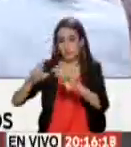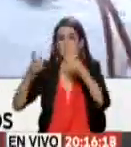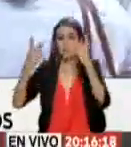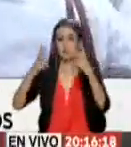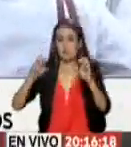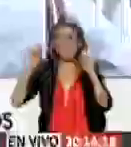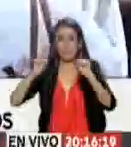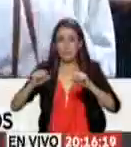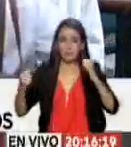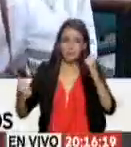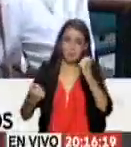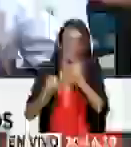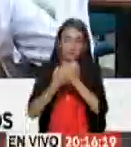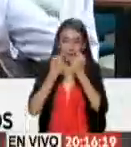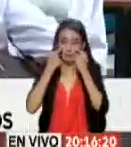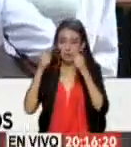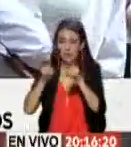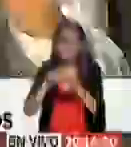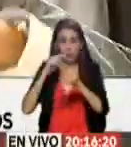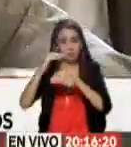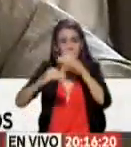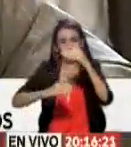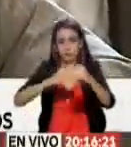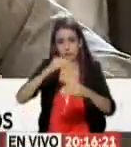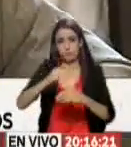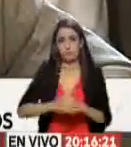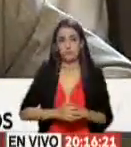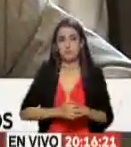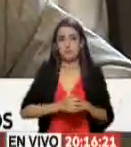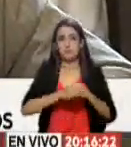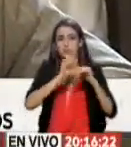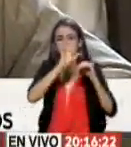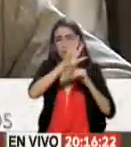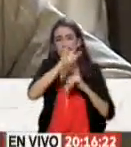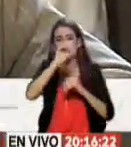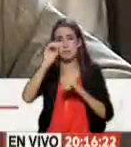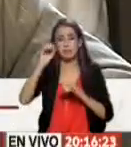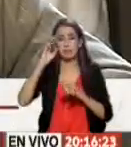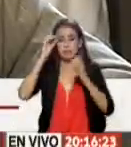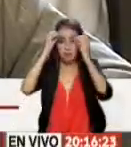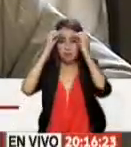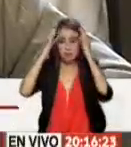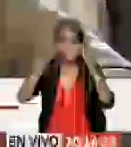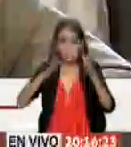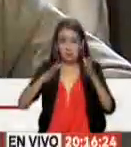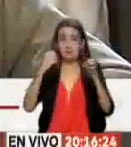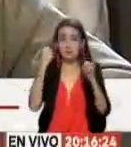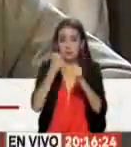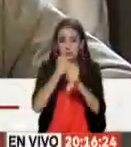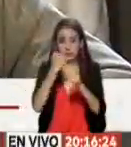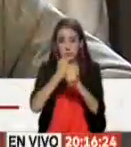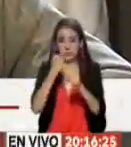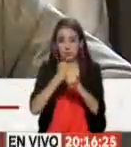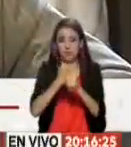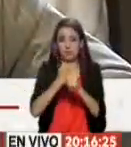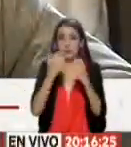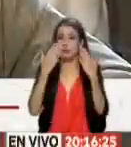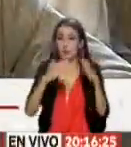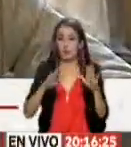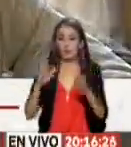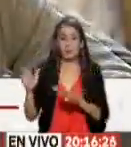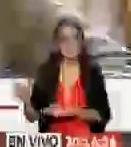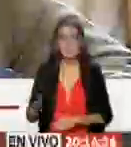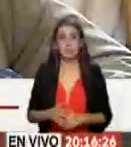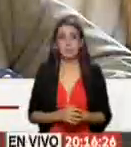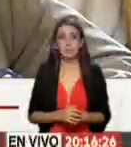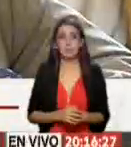también están en trámite. Son alrededor de 500 o 600 profesores que han trabajado en posgrado sin los contratos